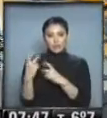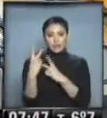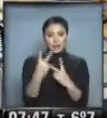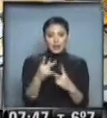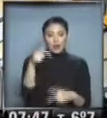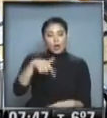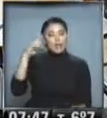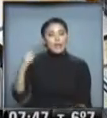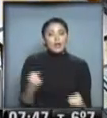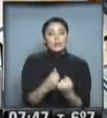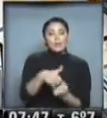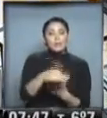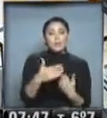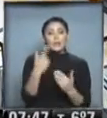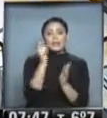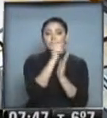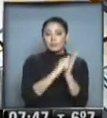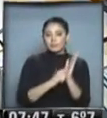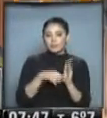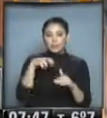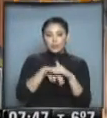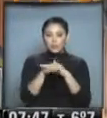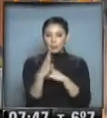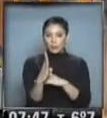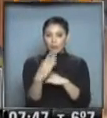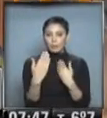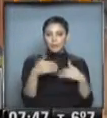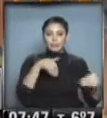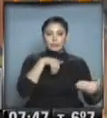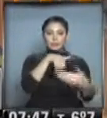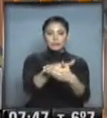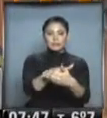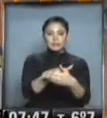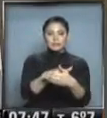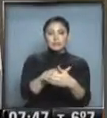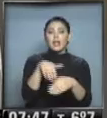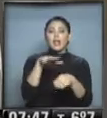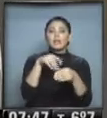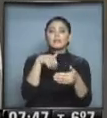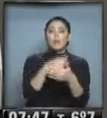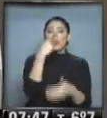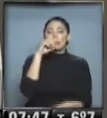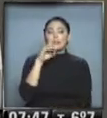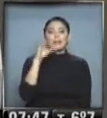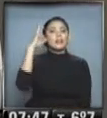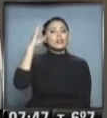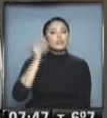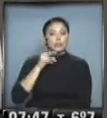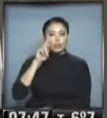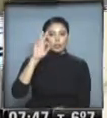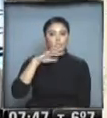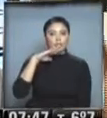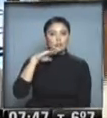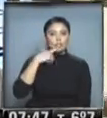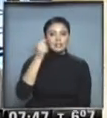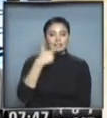plantear el cronograma de trabajo para que el psuv cb pueda funcionar hasta la estación terminal juan manuel de rosas informó el subsecretario de